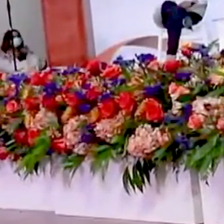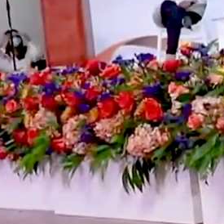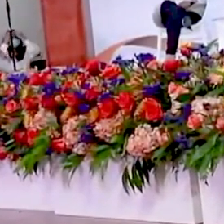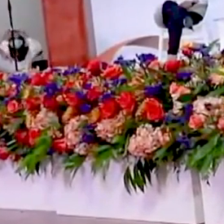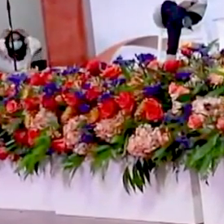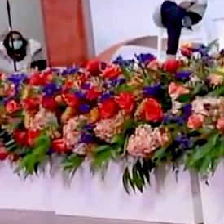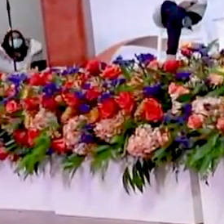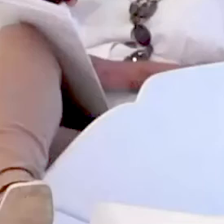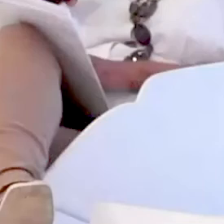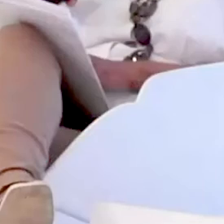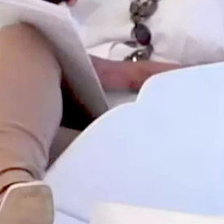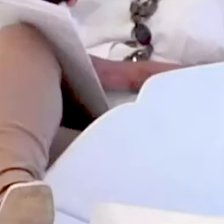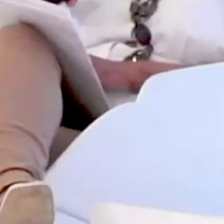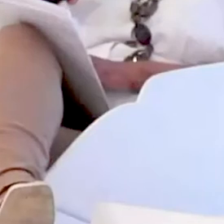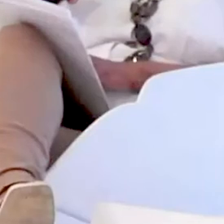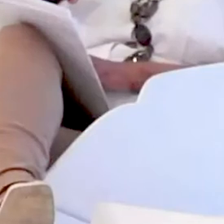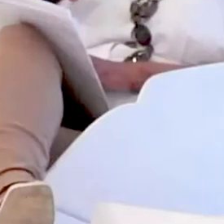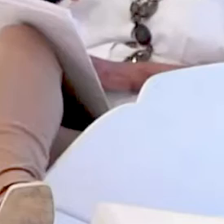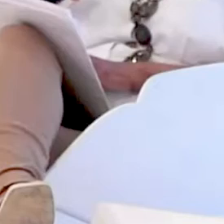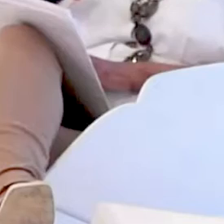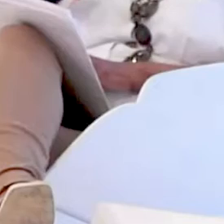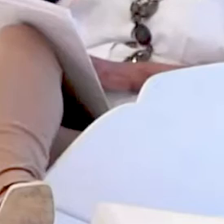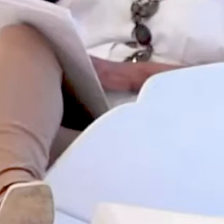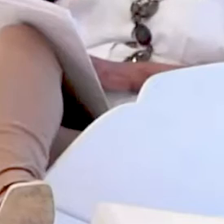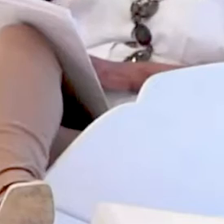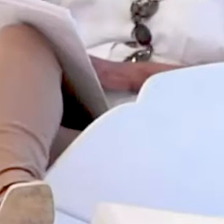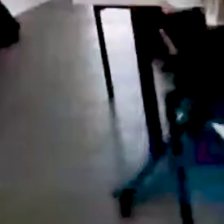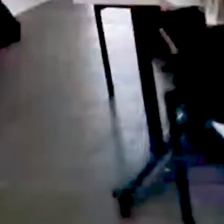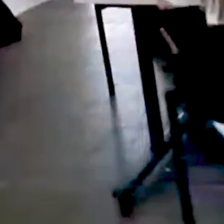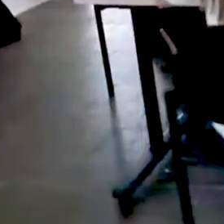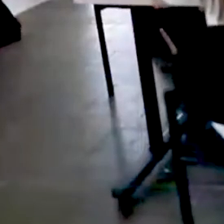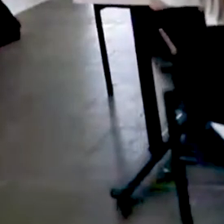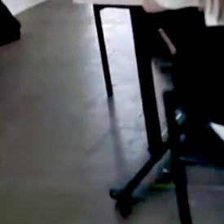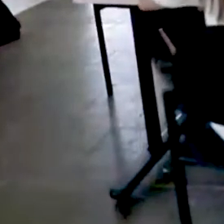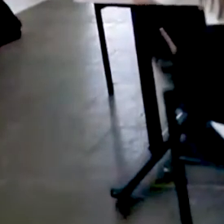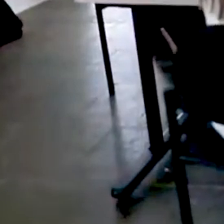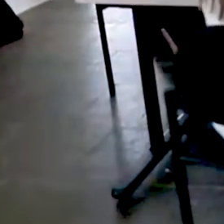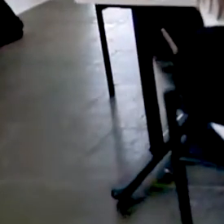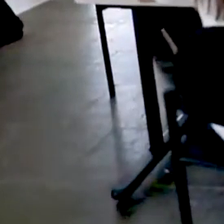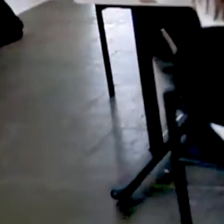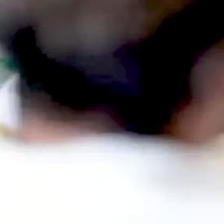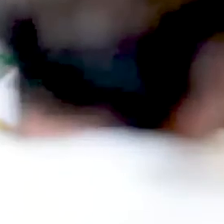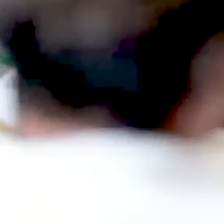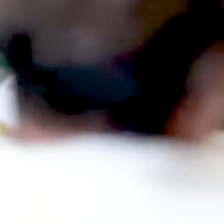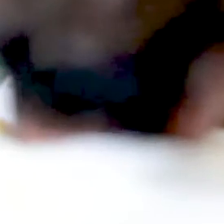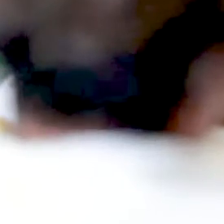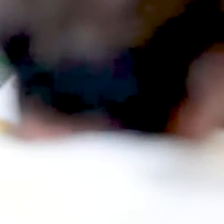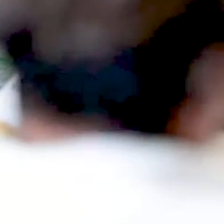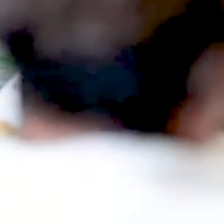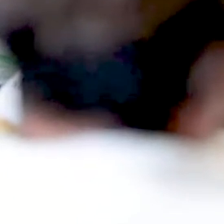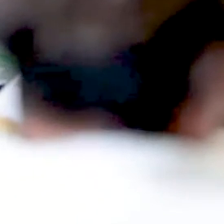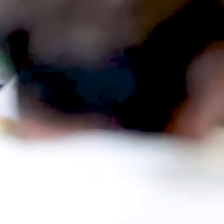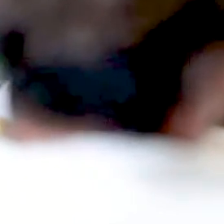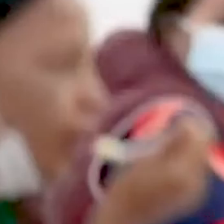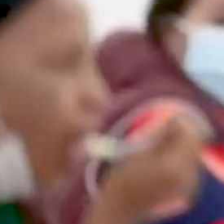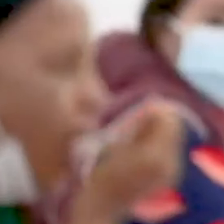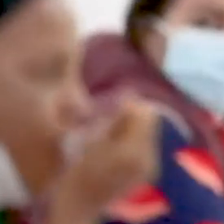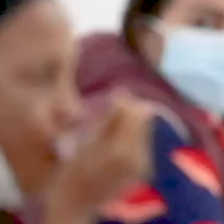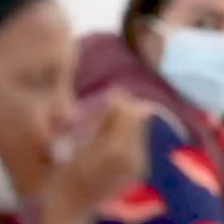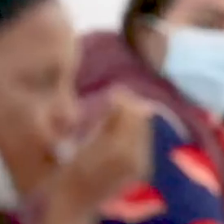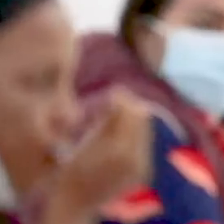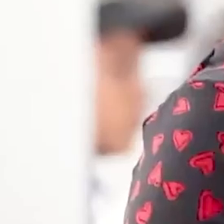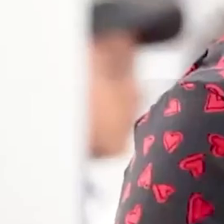las autoridades encargadas de promover y proteger sus derechos. Lideró escenarios de participación ciudadana que